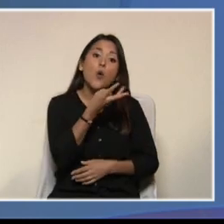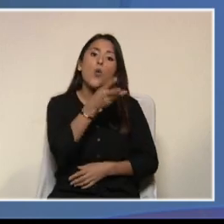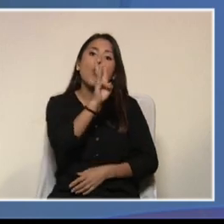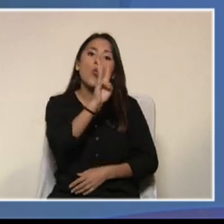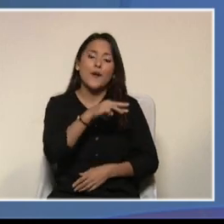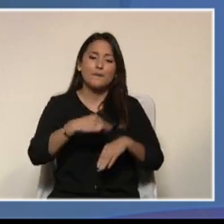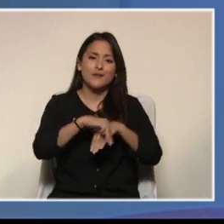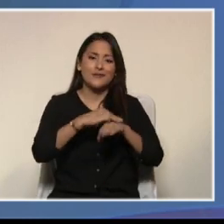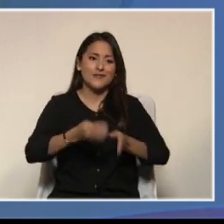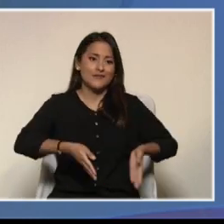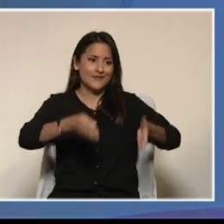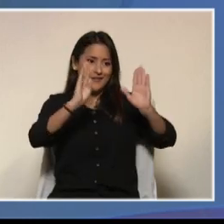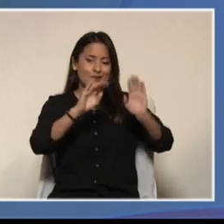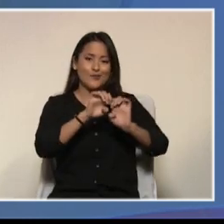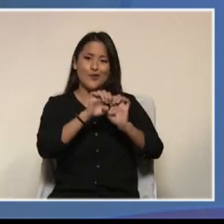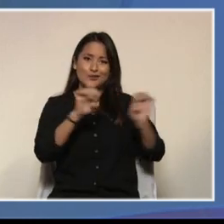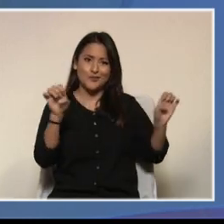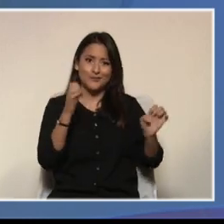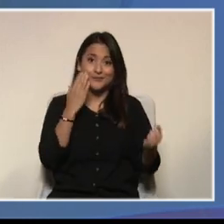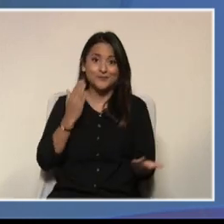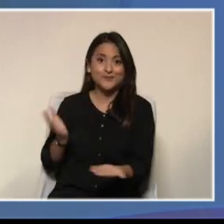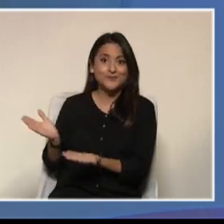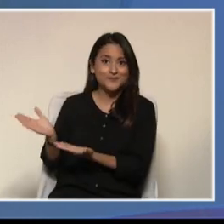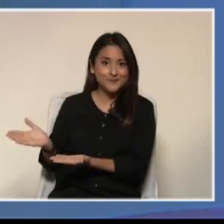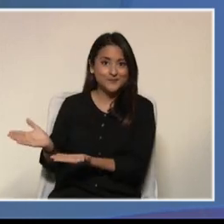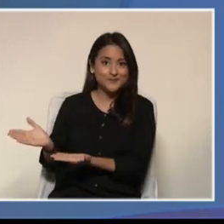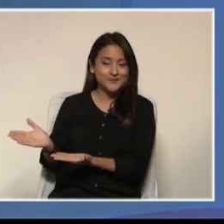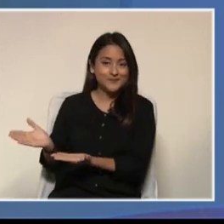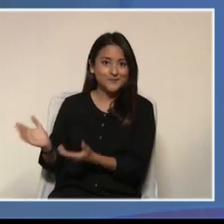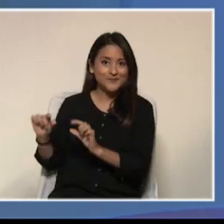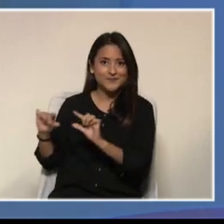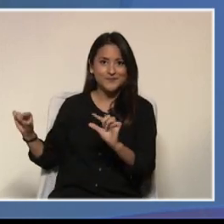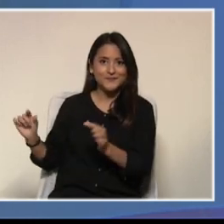del Ministerio del Poder Popular para la Educación,